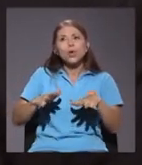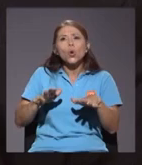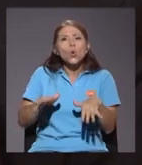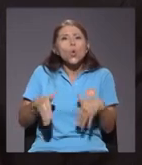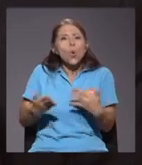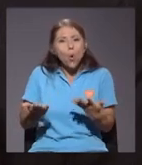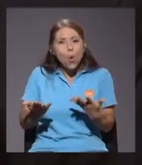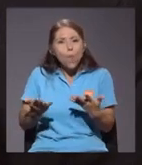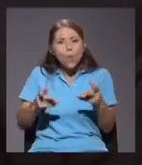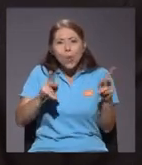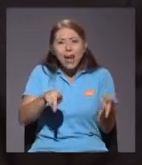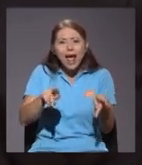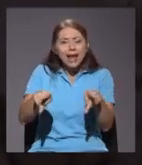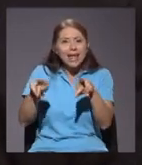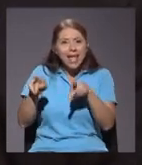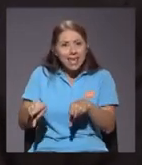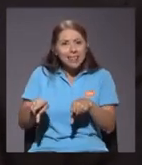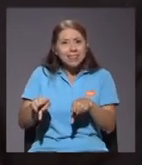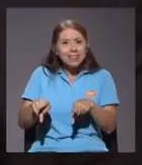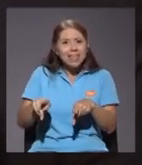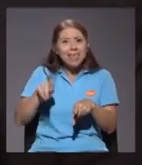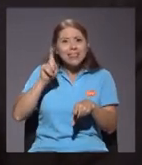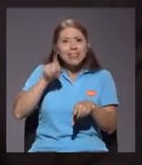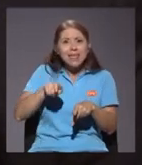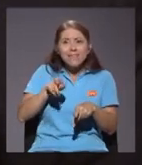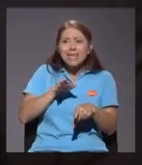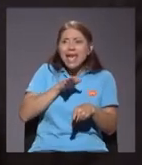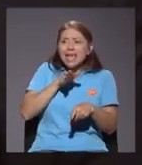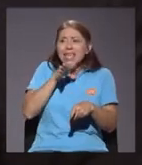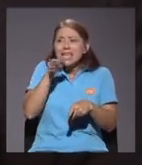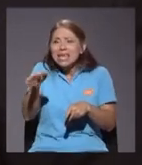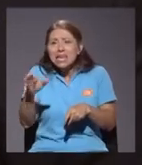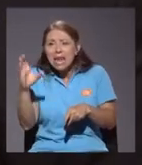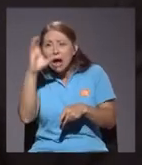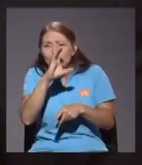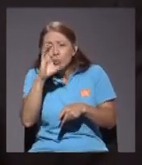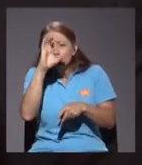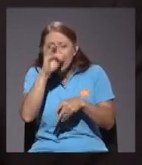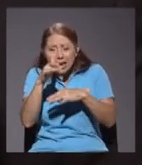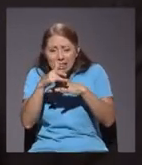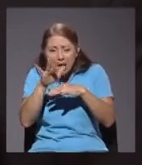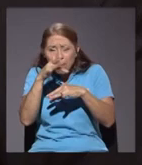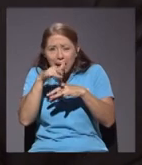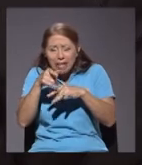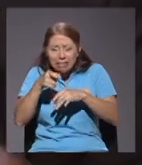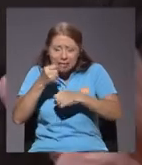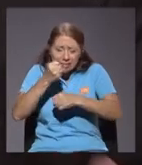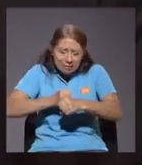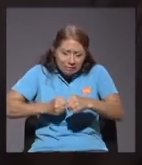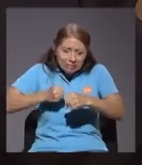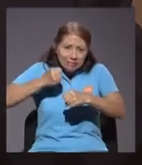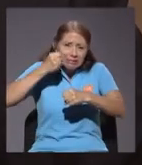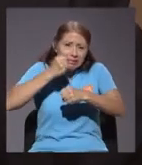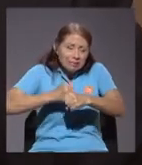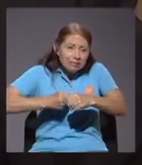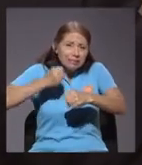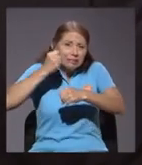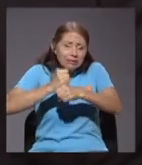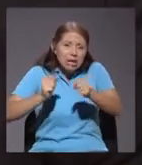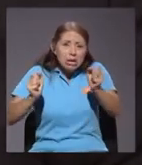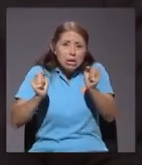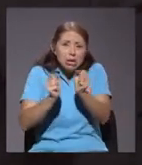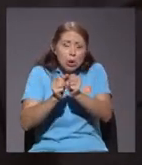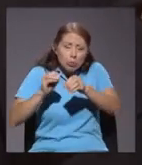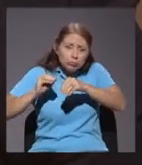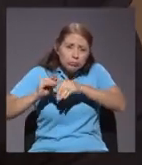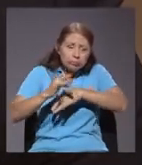la gente tenía que ir a buscar diamantes a las minas bajo el riesgo del ébola que estaba afectando